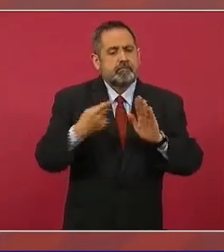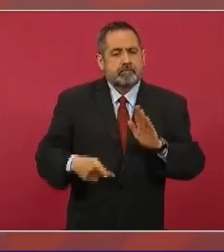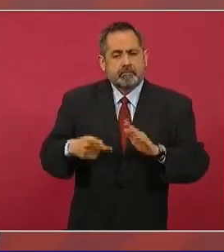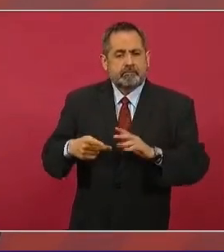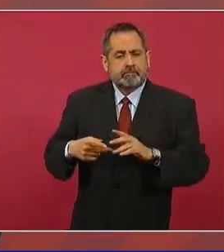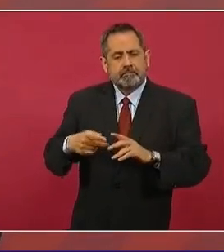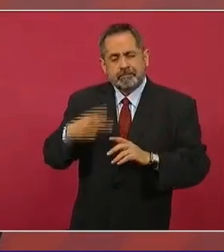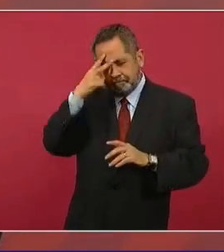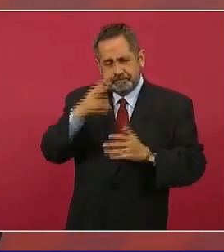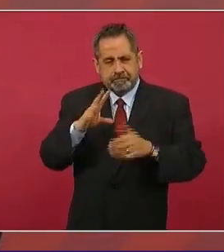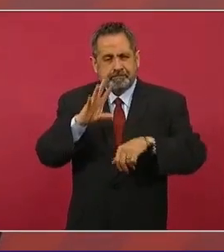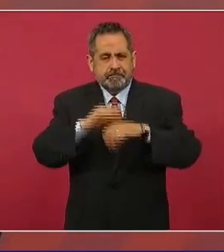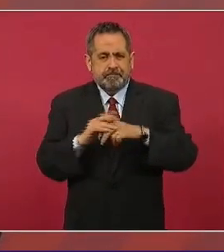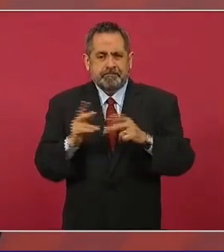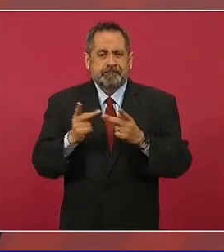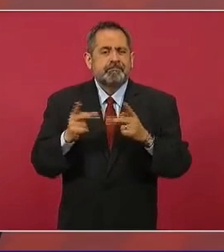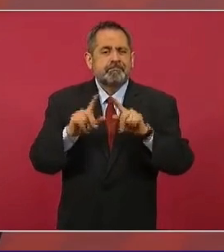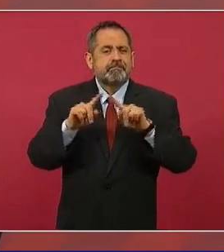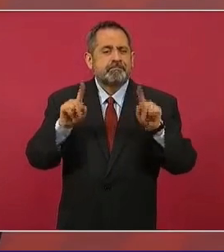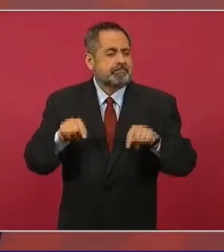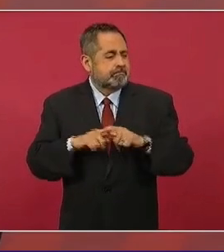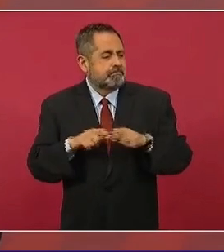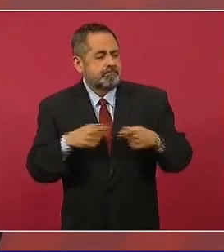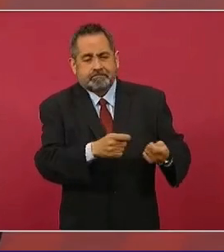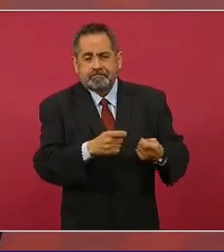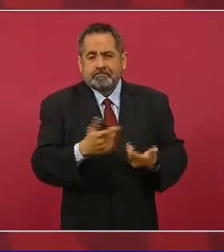regularizar sus unidades.